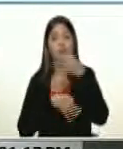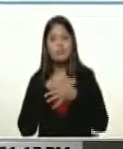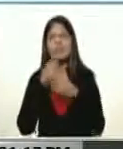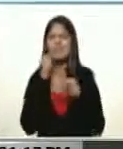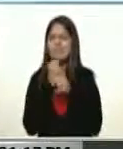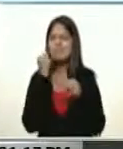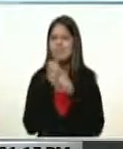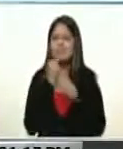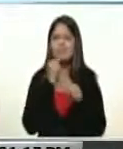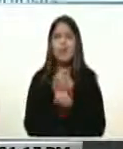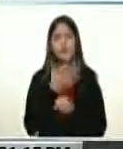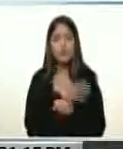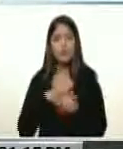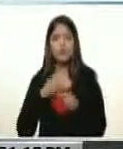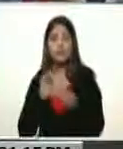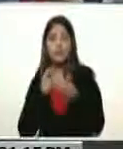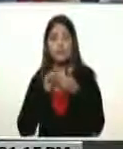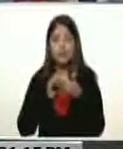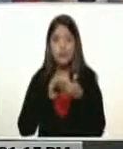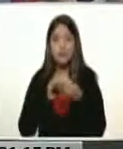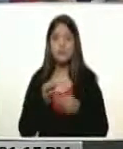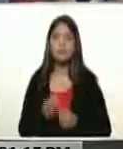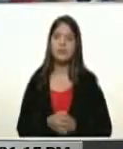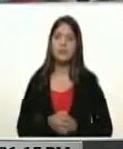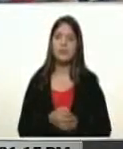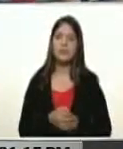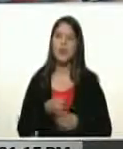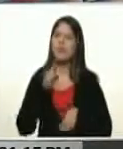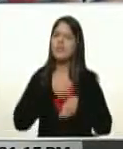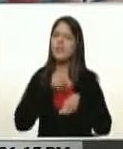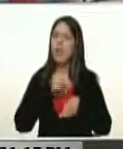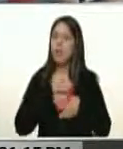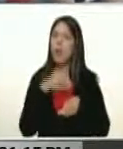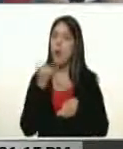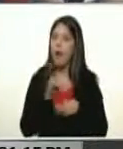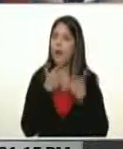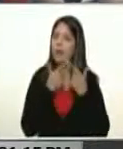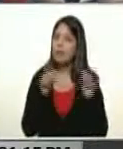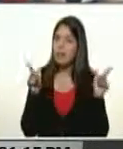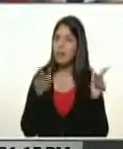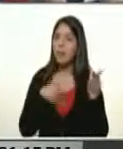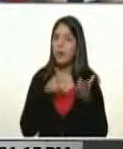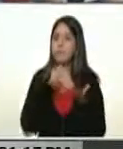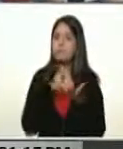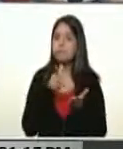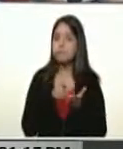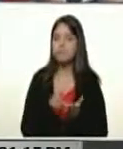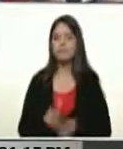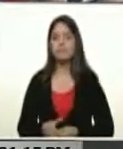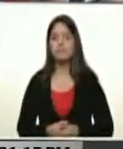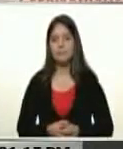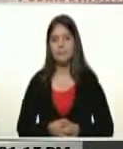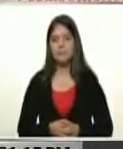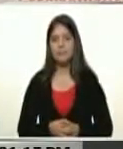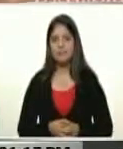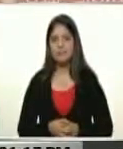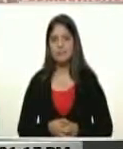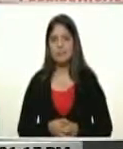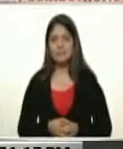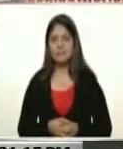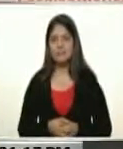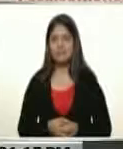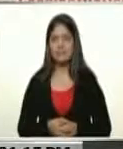actividades en que desee participar y la disposición de tiempo que tiene para estas jornadas ambientales. Todo